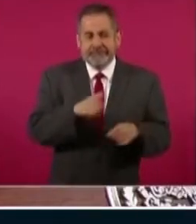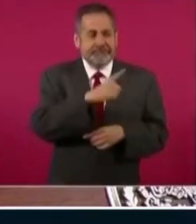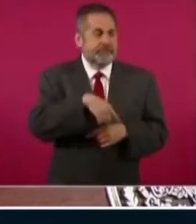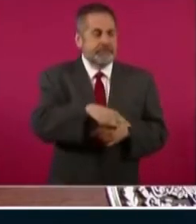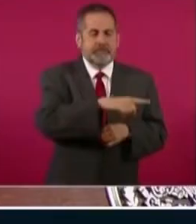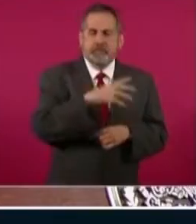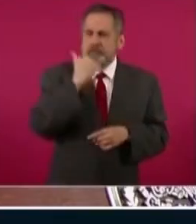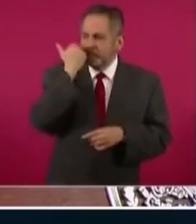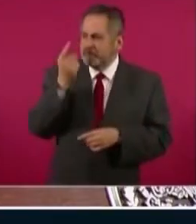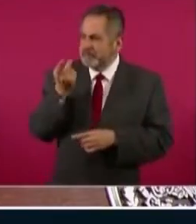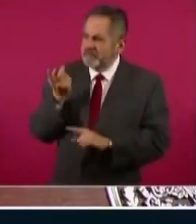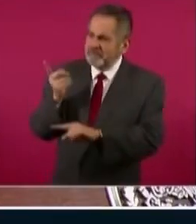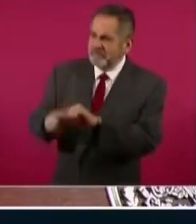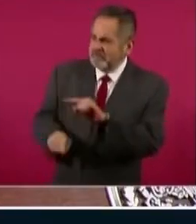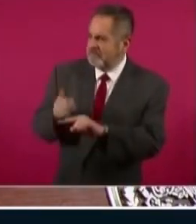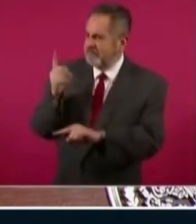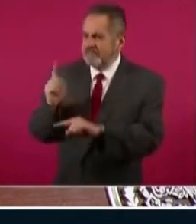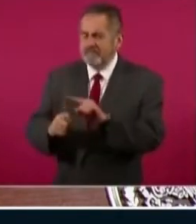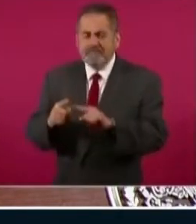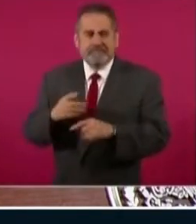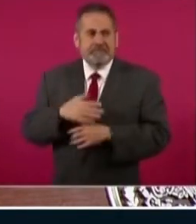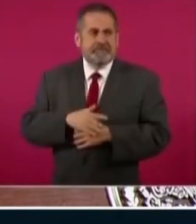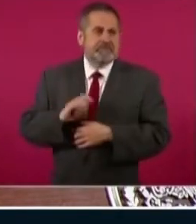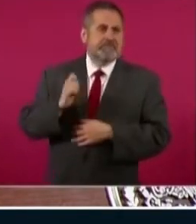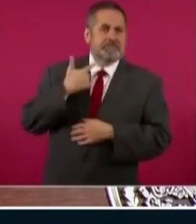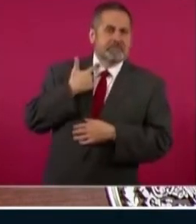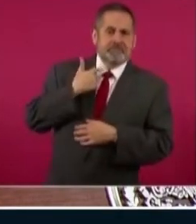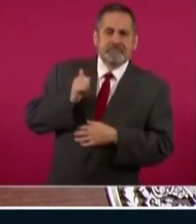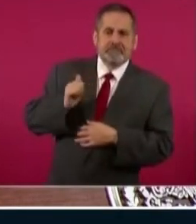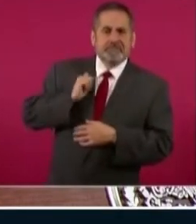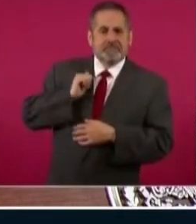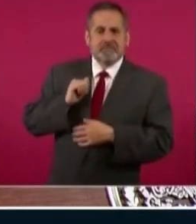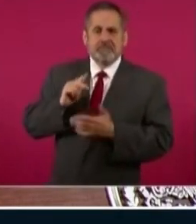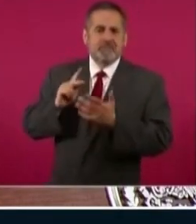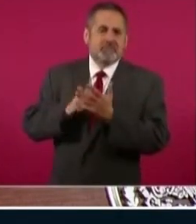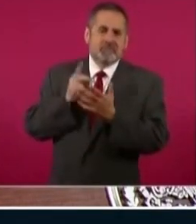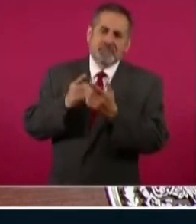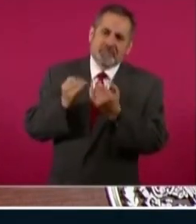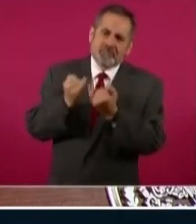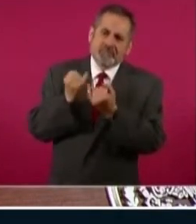América Latina y Estados Unidos y Canadá, o no, eso suena,